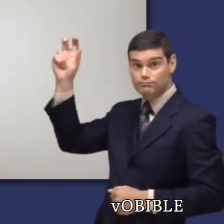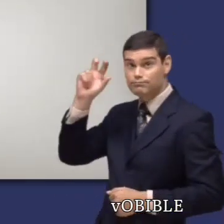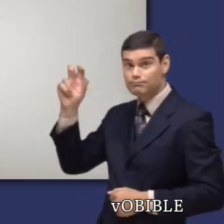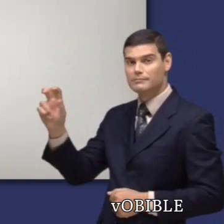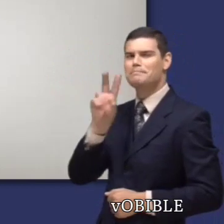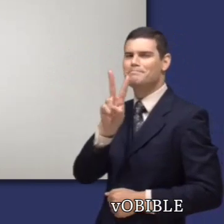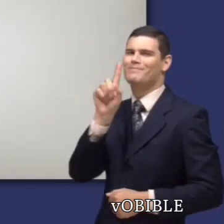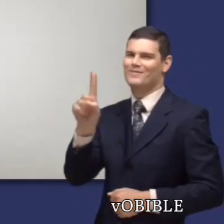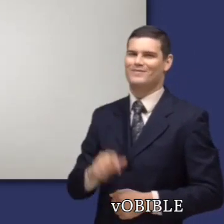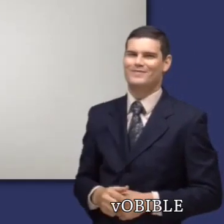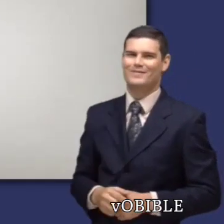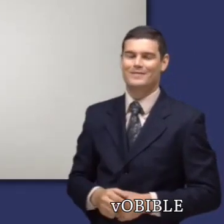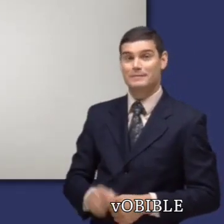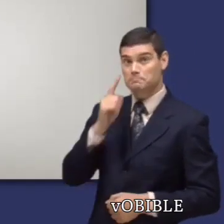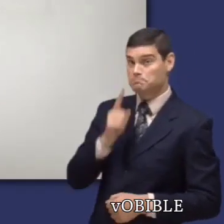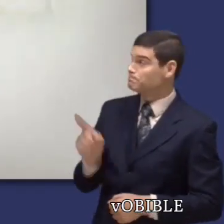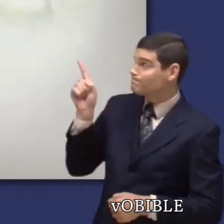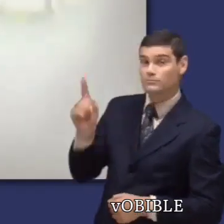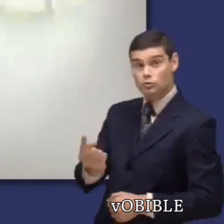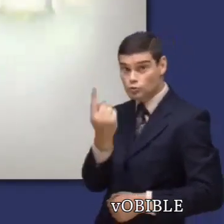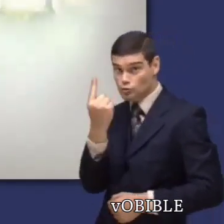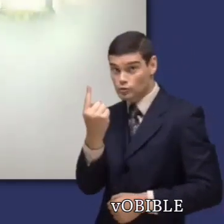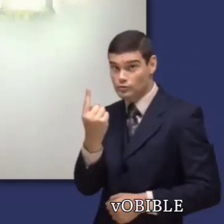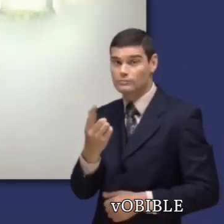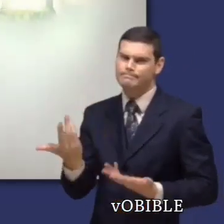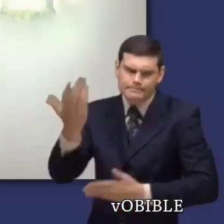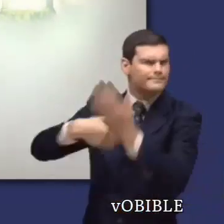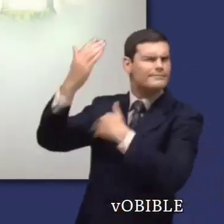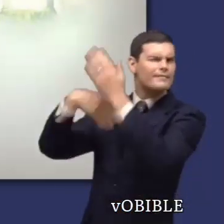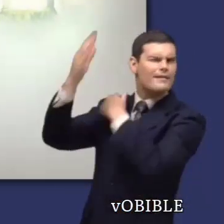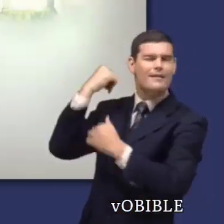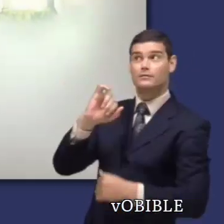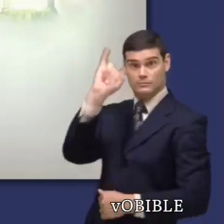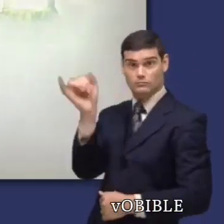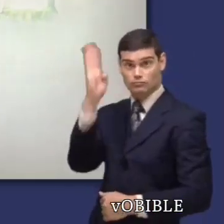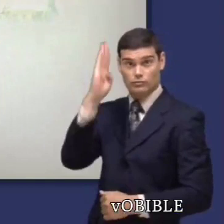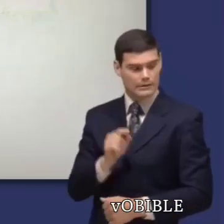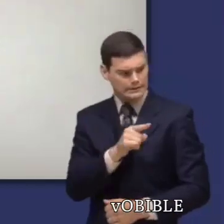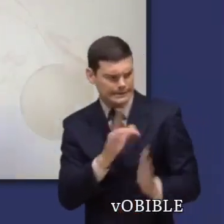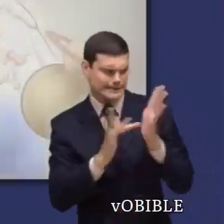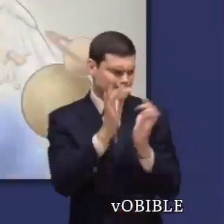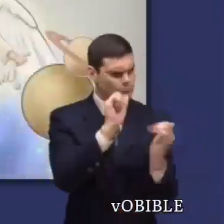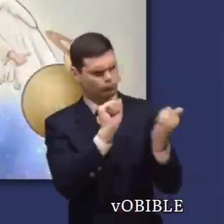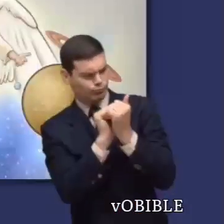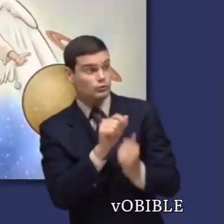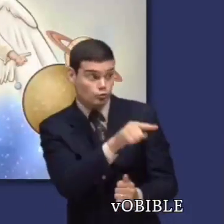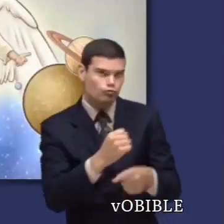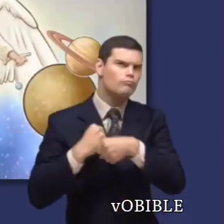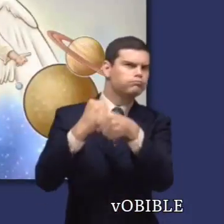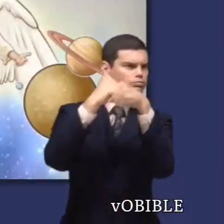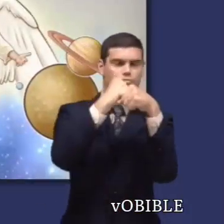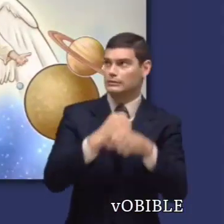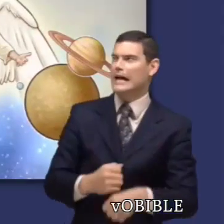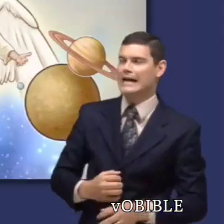capítulos. El capítulo 1 revela cuál era el papel de Jesús en el cielo antes de venir a la tierra. Ahí